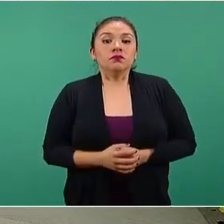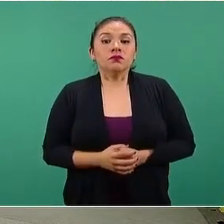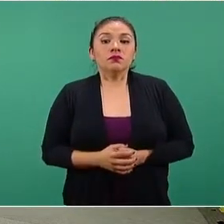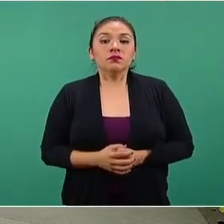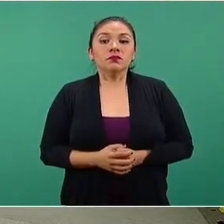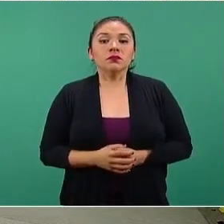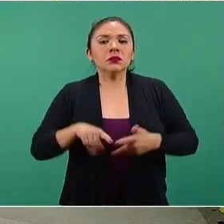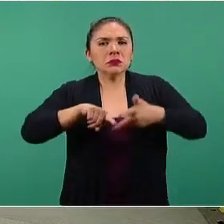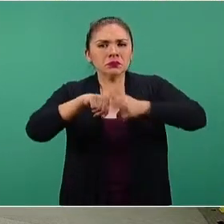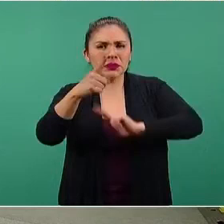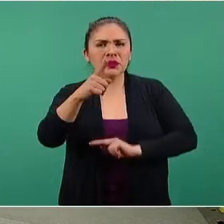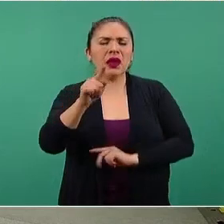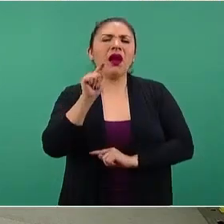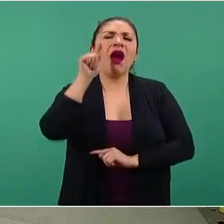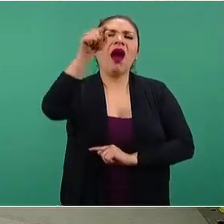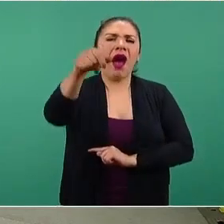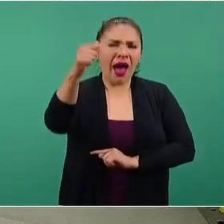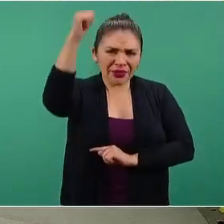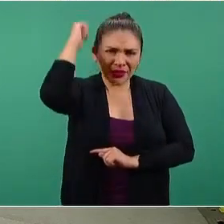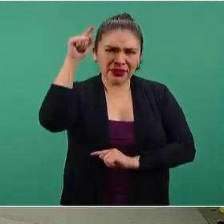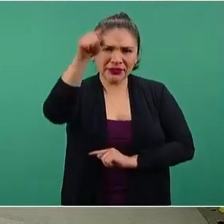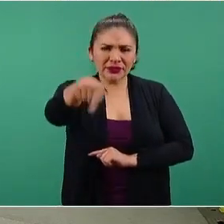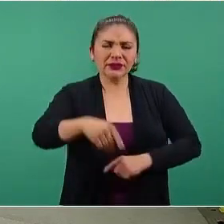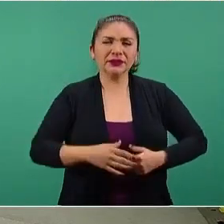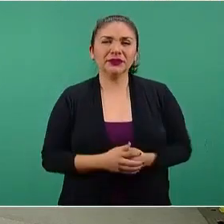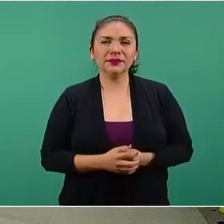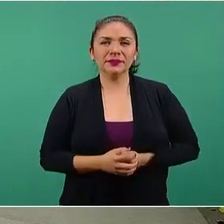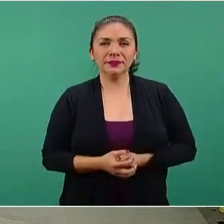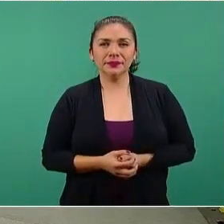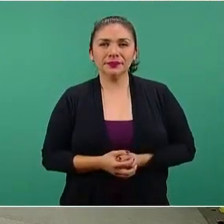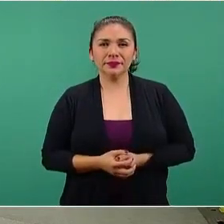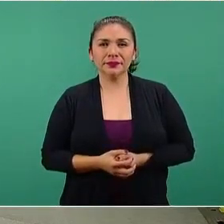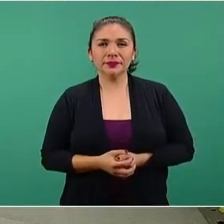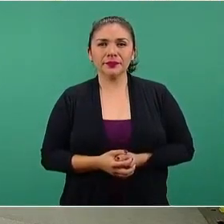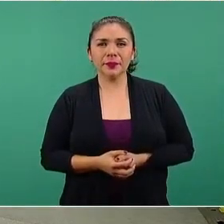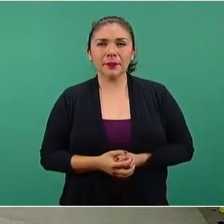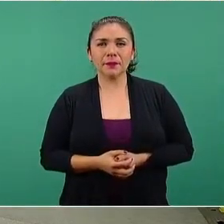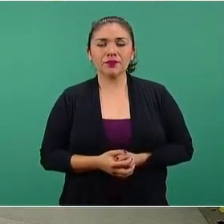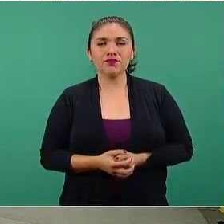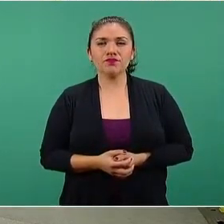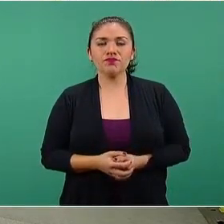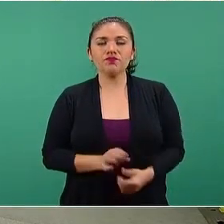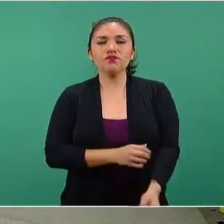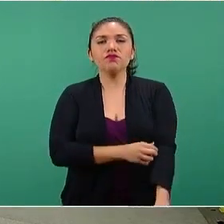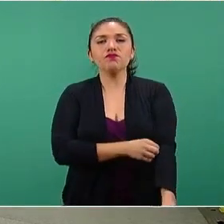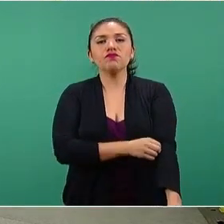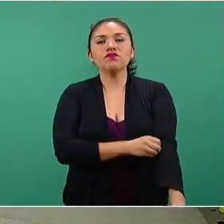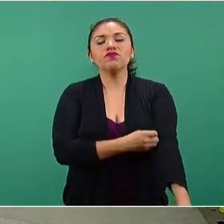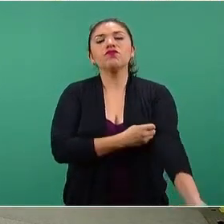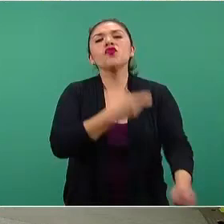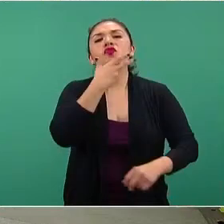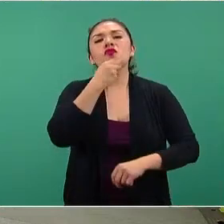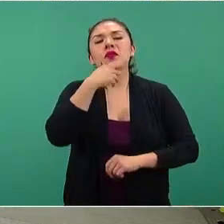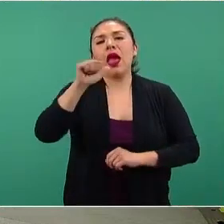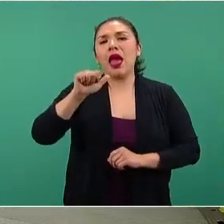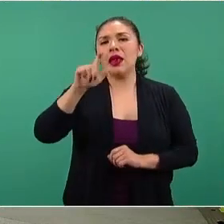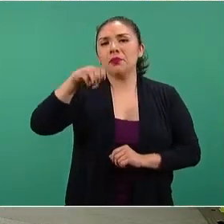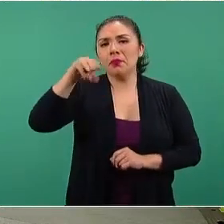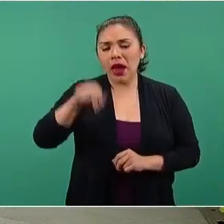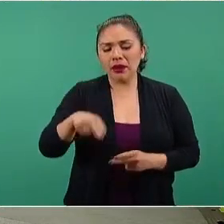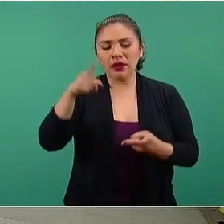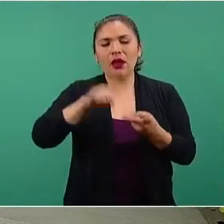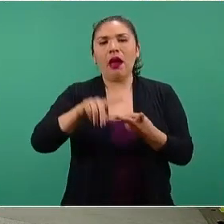por atrás, un poquito más atrás, señor Alemán, luego Arturo,